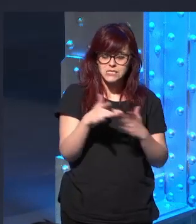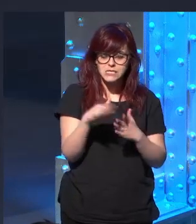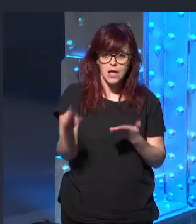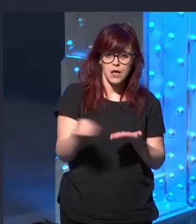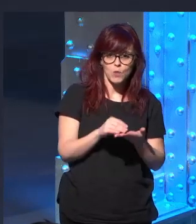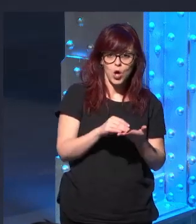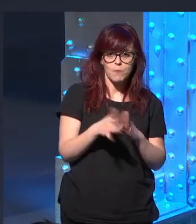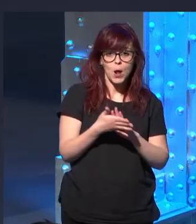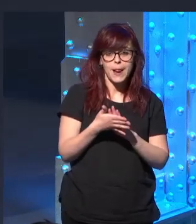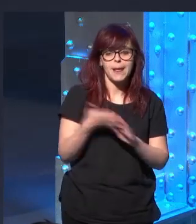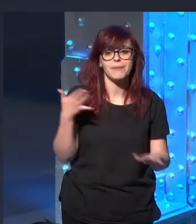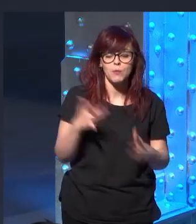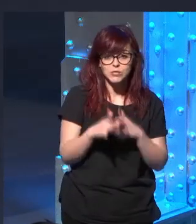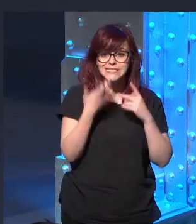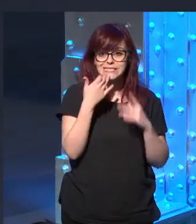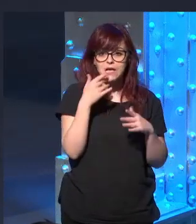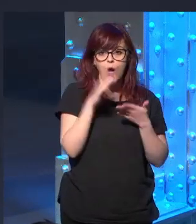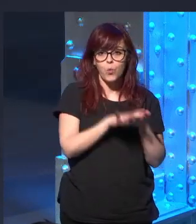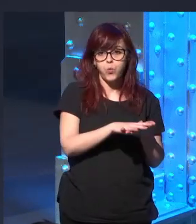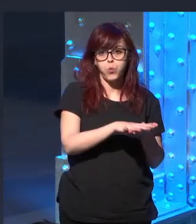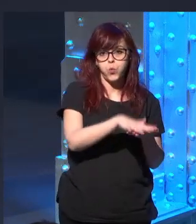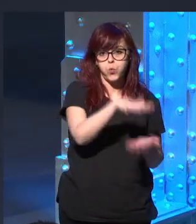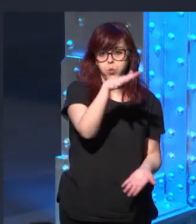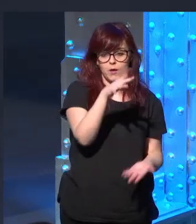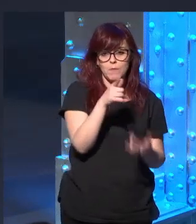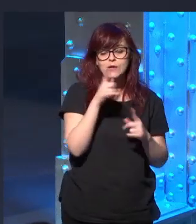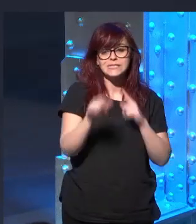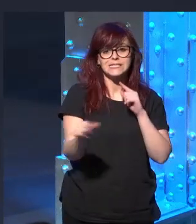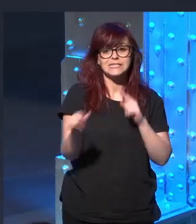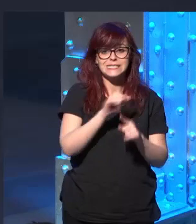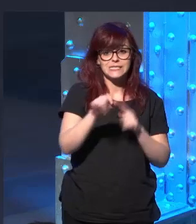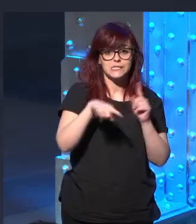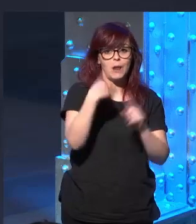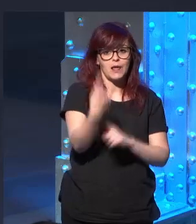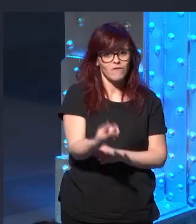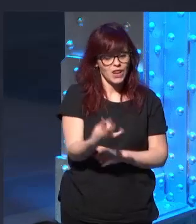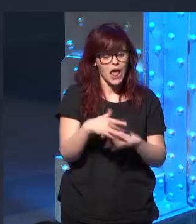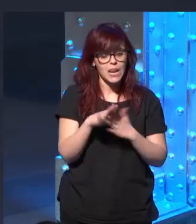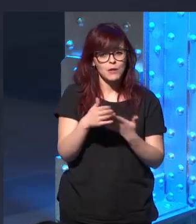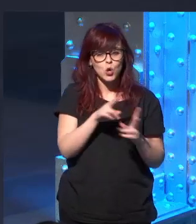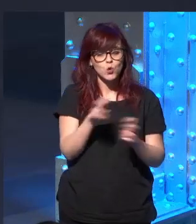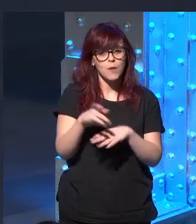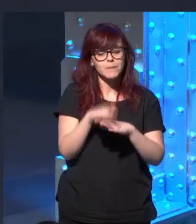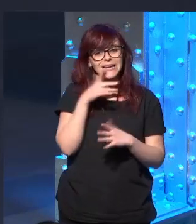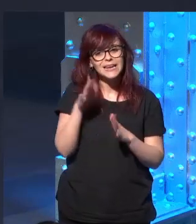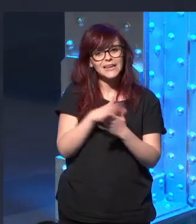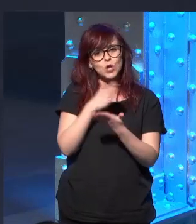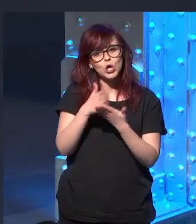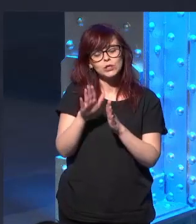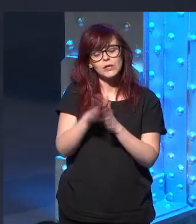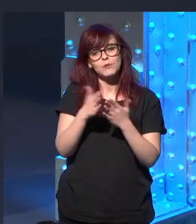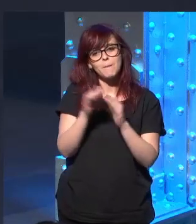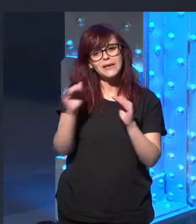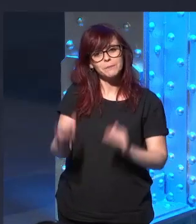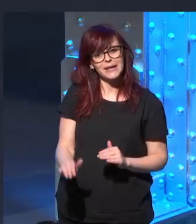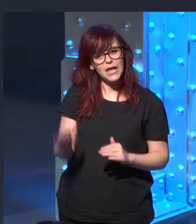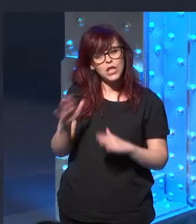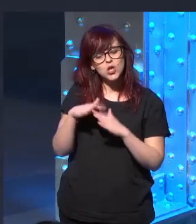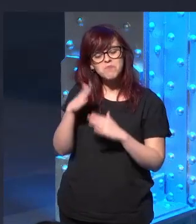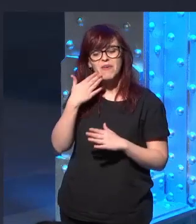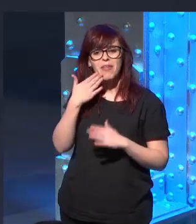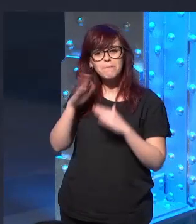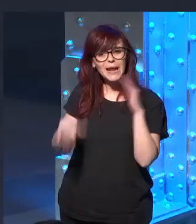que leer muy rápido, porque si no se me iban acumulando, porque la semana siguiente había dos libros más. En cambio, mis hermanos, que son más pequeños que yo,